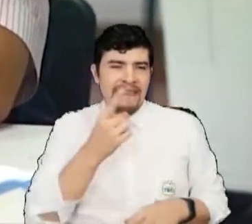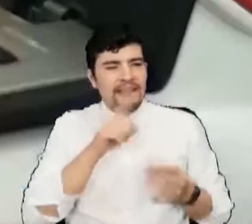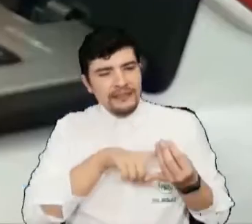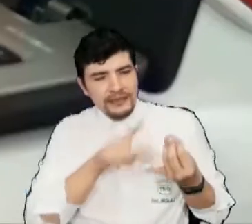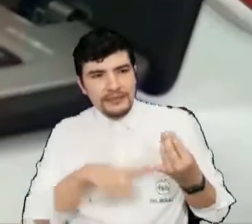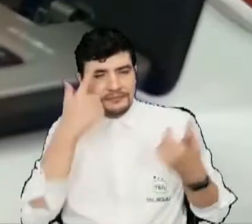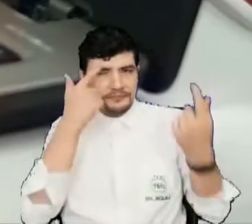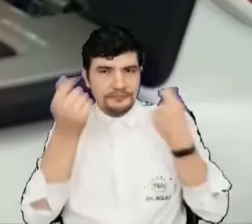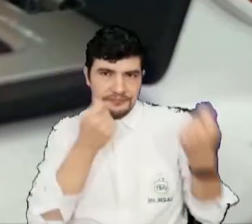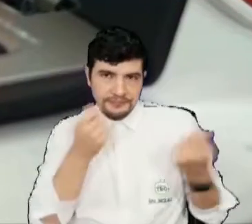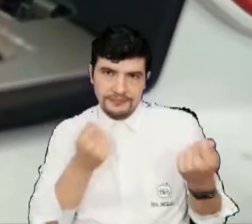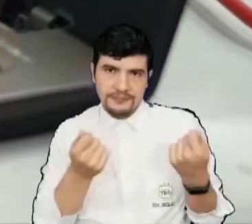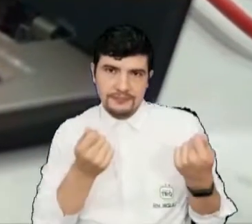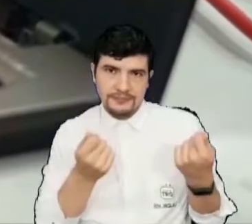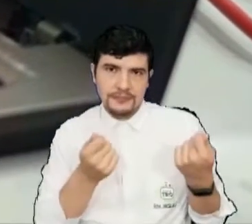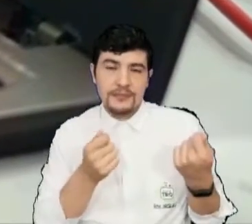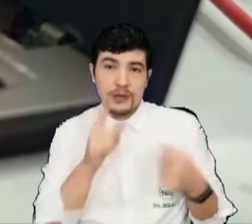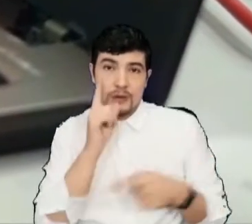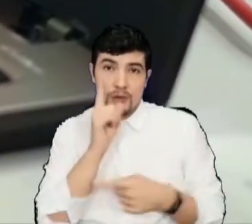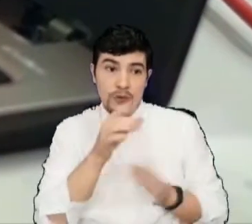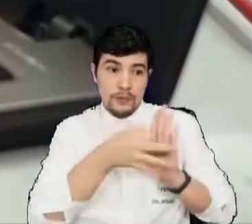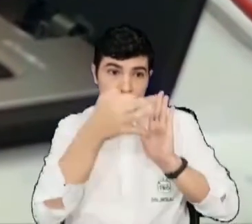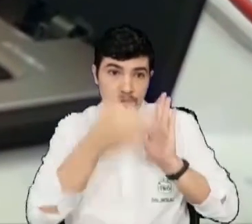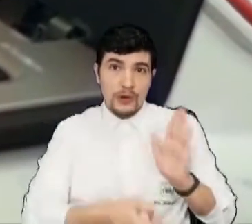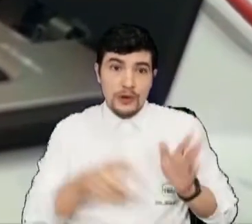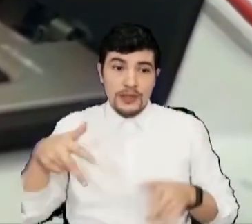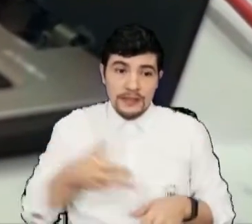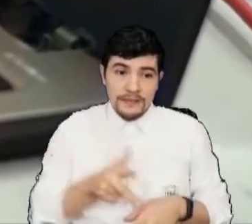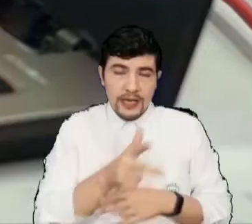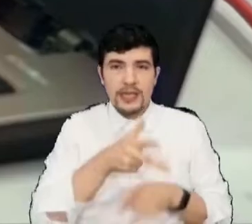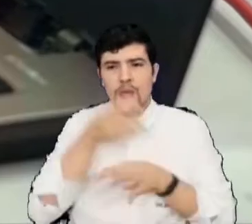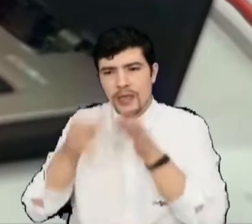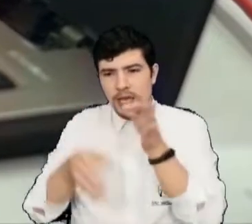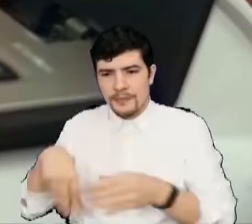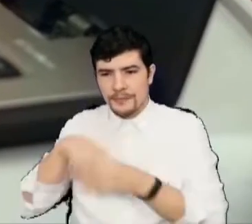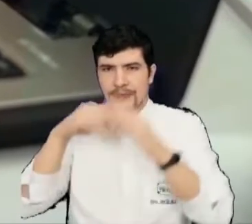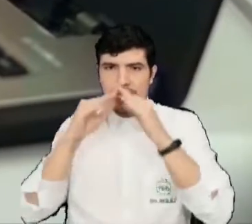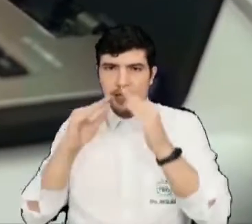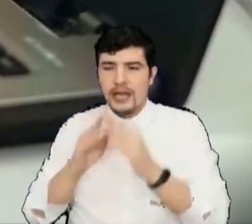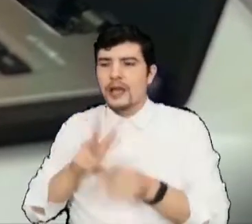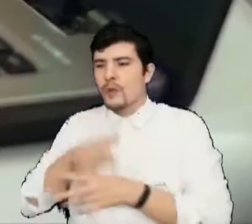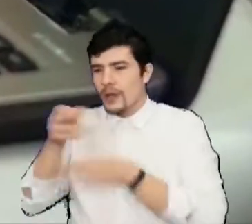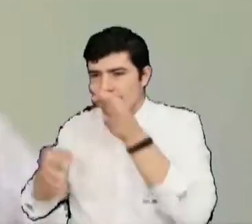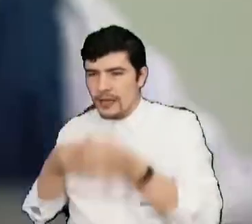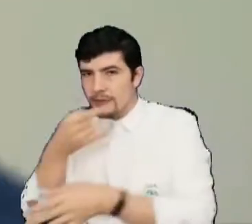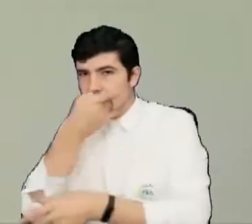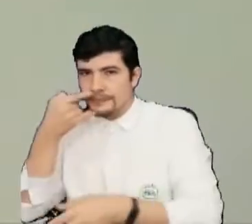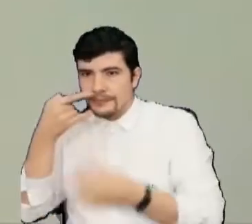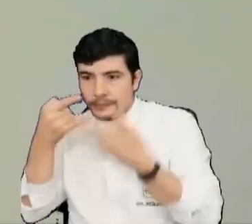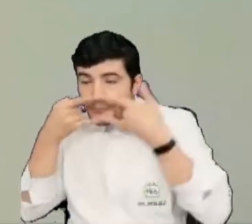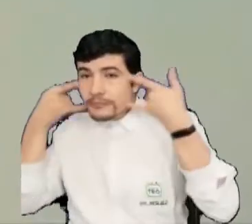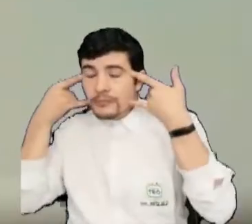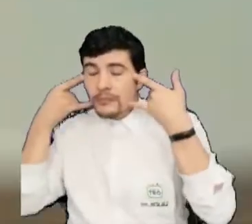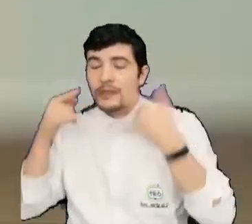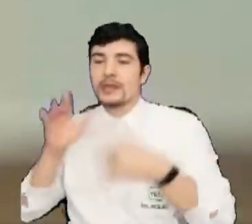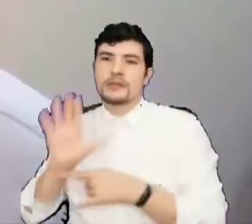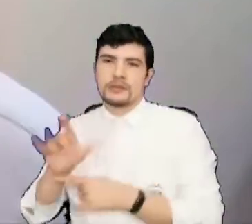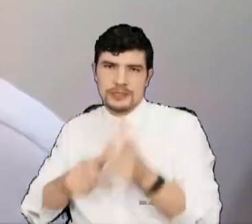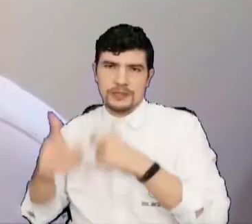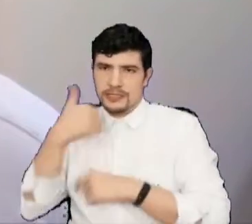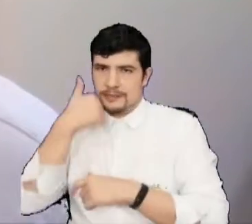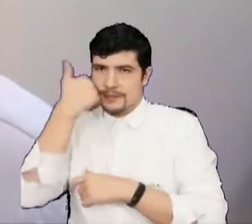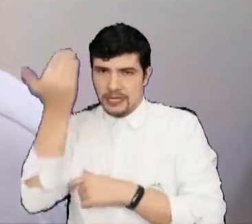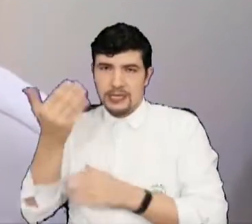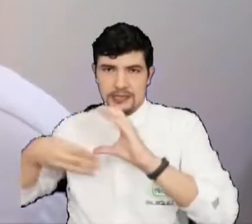protocolo de viajeros recomendaciones de aislamiento en casa cuidados y protección del adulto mayor en esta época de cuarentena